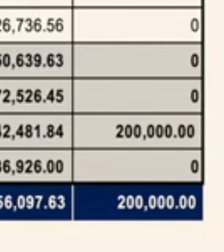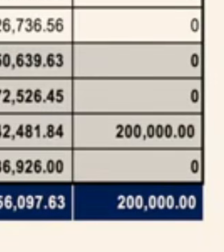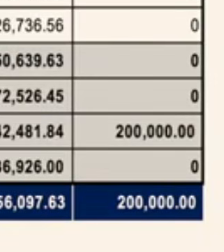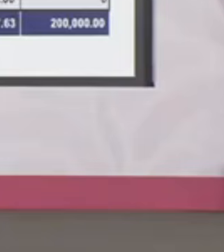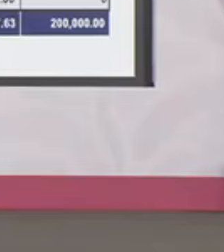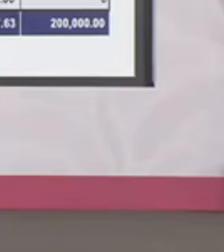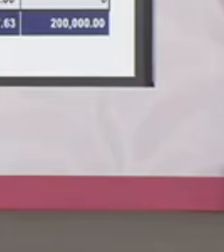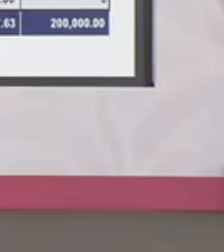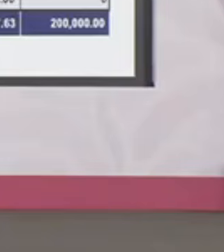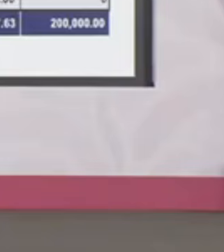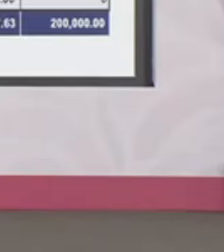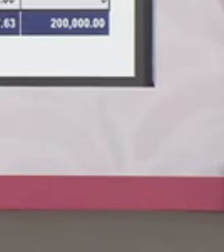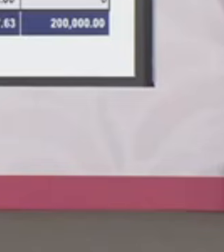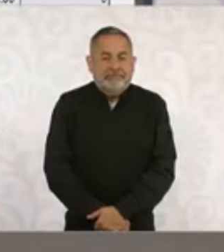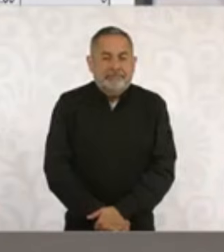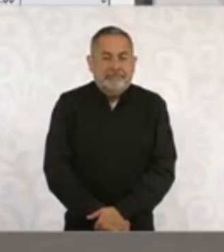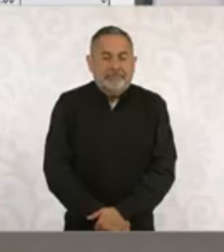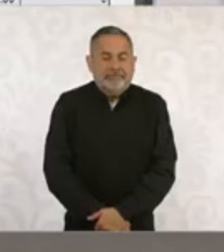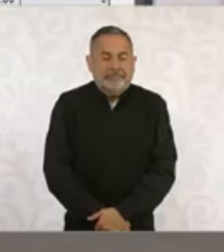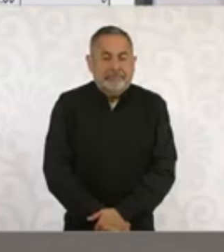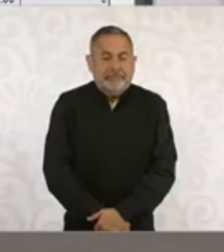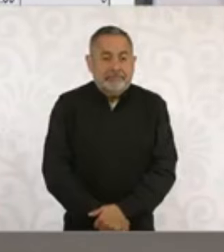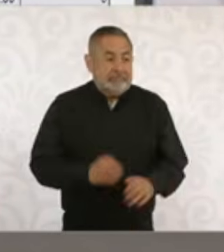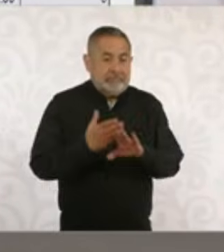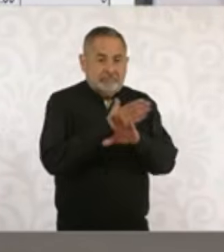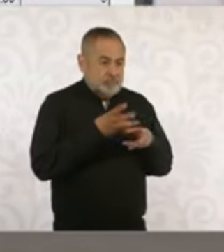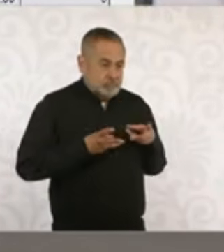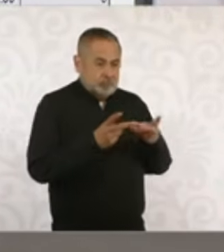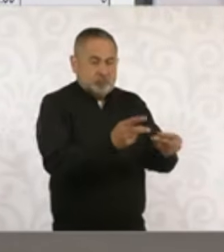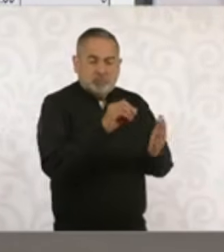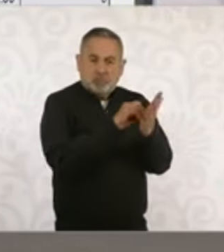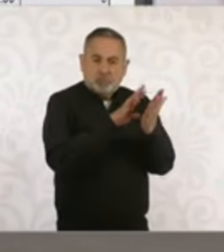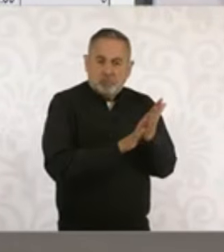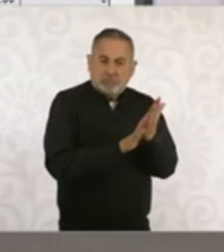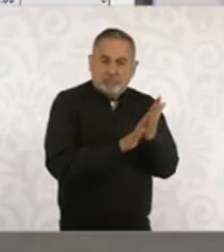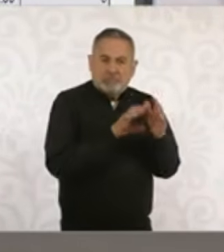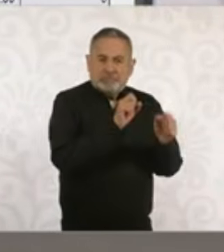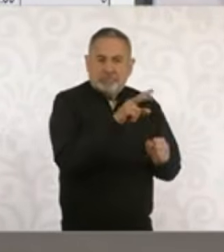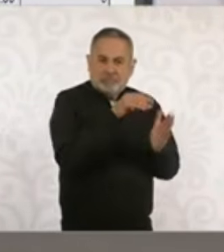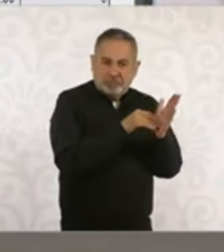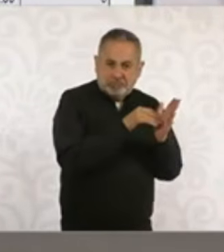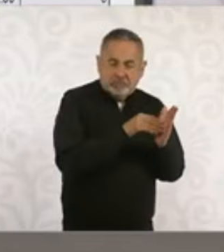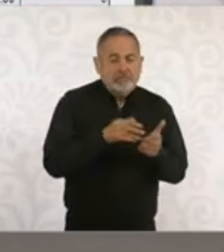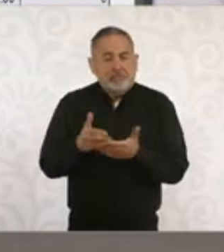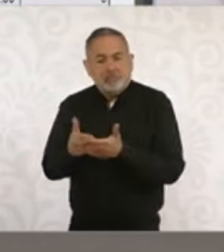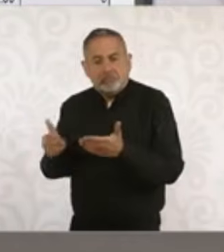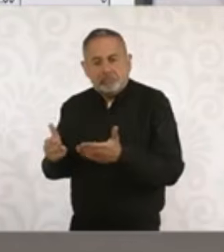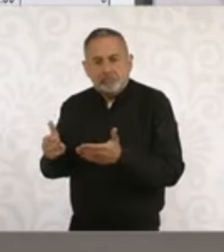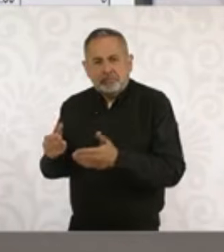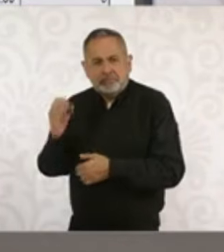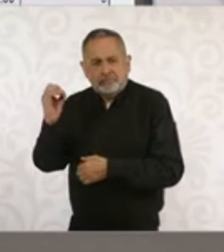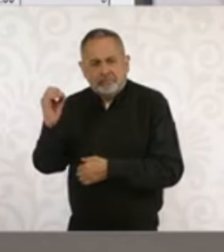1,953,789. Programado para el 2026, 0. ¿O esto es por